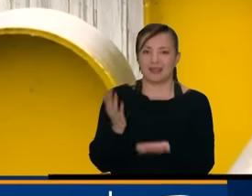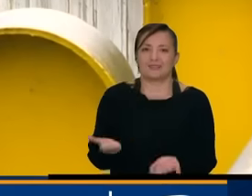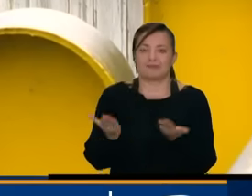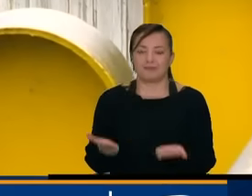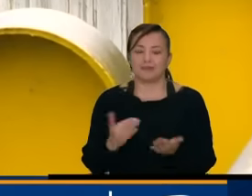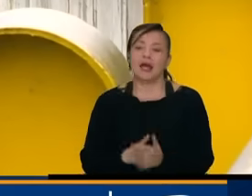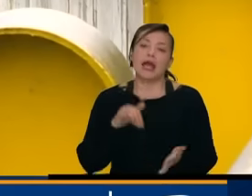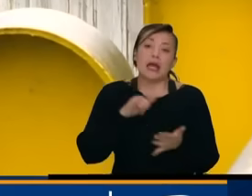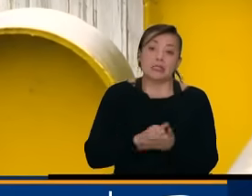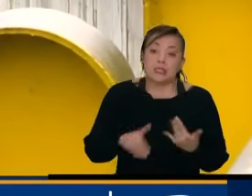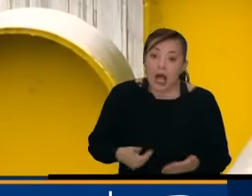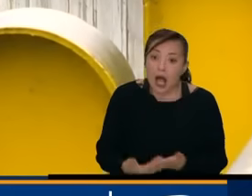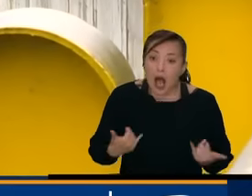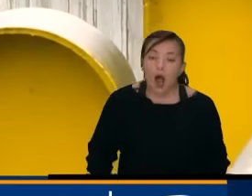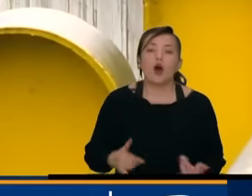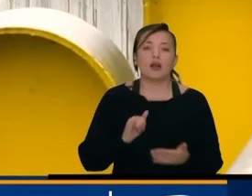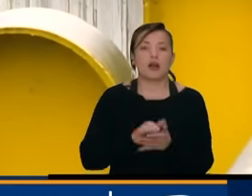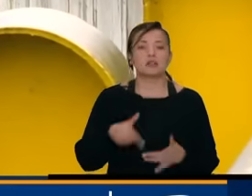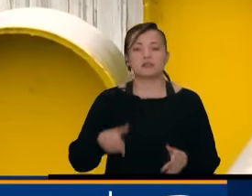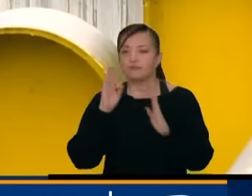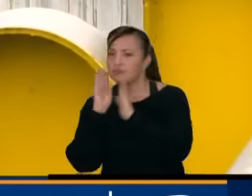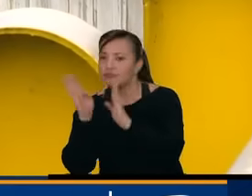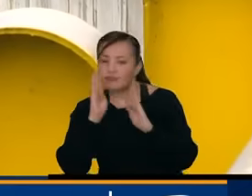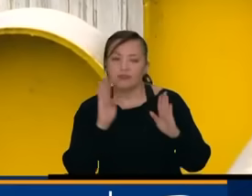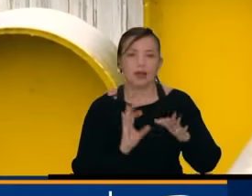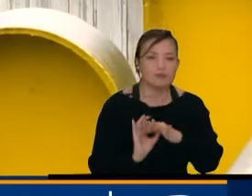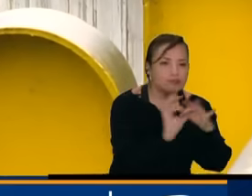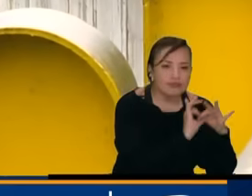el sector de transporte de manera conjunta atiende las acciones